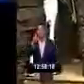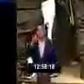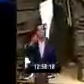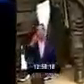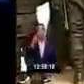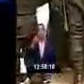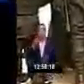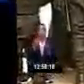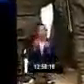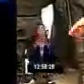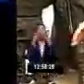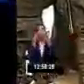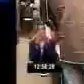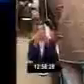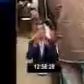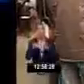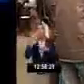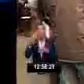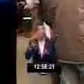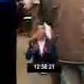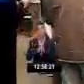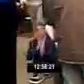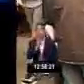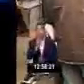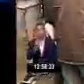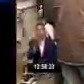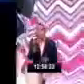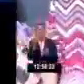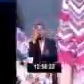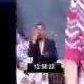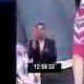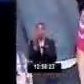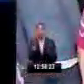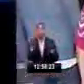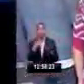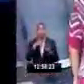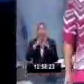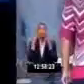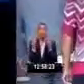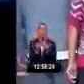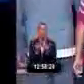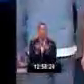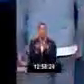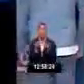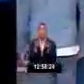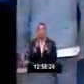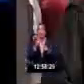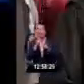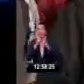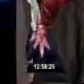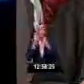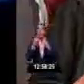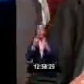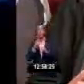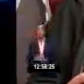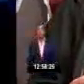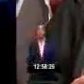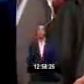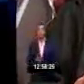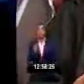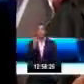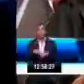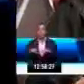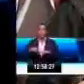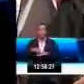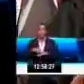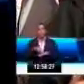donde decenas de familiares también a las afueras exigían saber de sus parientes, en cambio ellos detenidos por manifestaciones. No puede caminar,